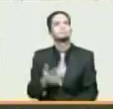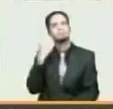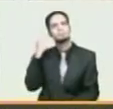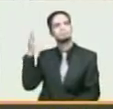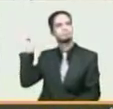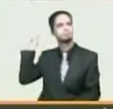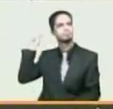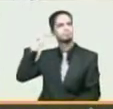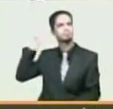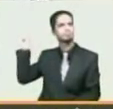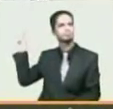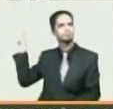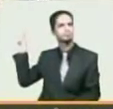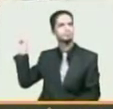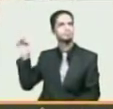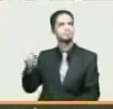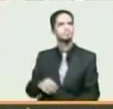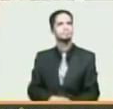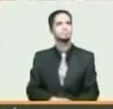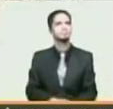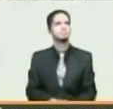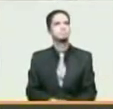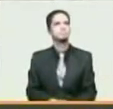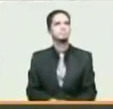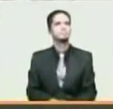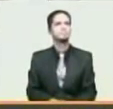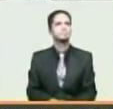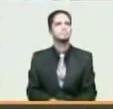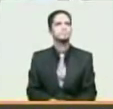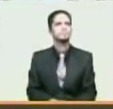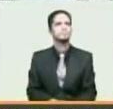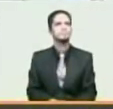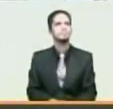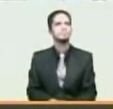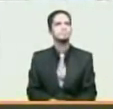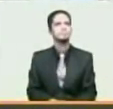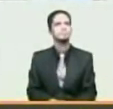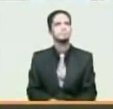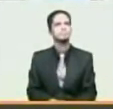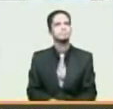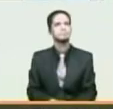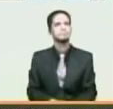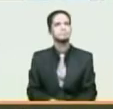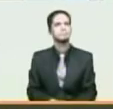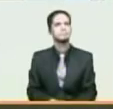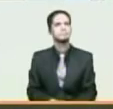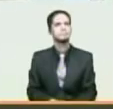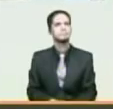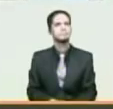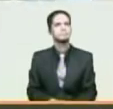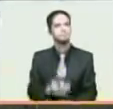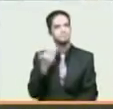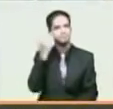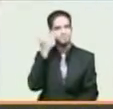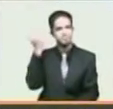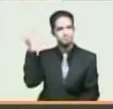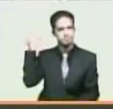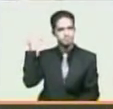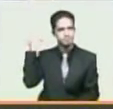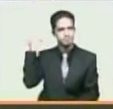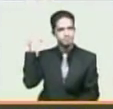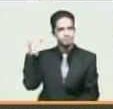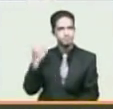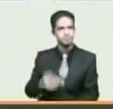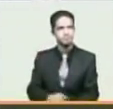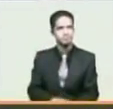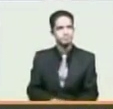Con esos caballeros que están allá, por favor. Si la cámara es tan amable de enfocar a los caballeros que están allá atrás al